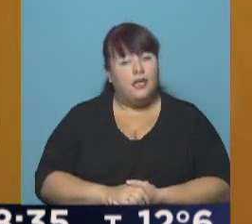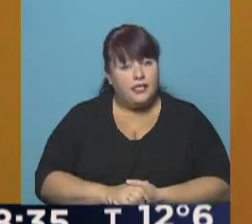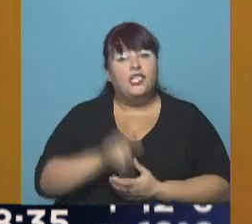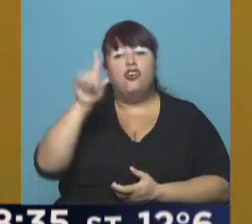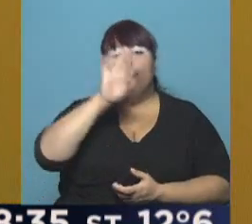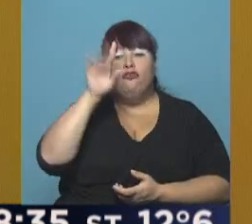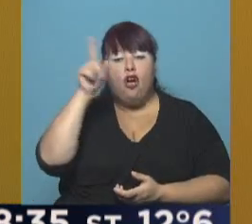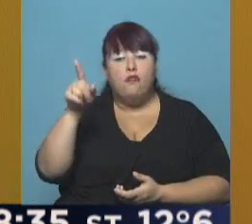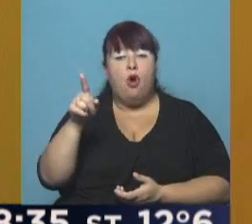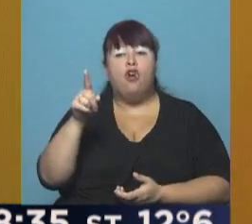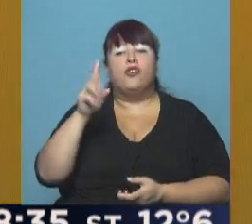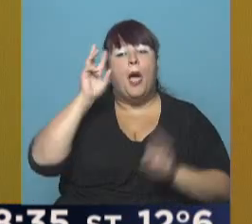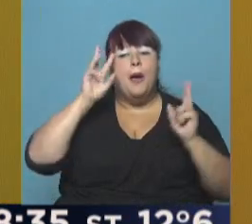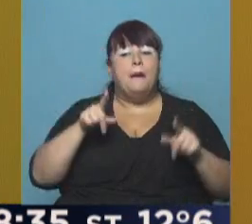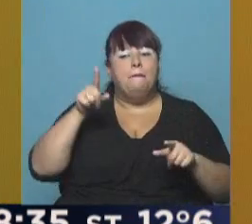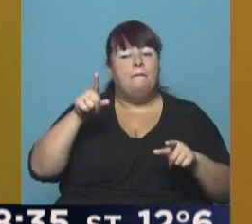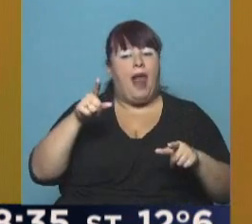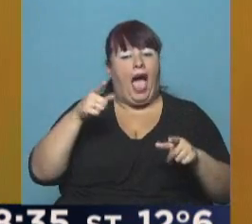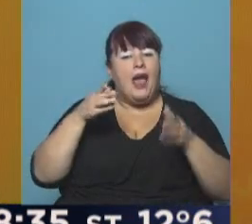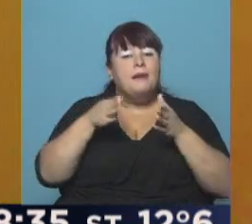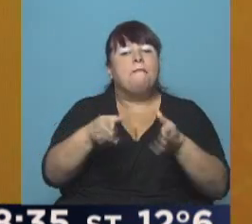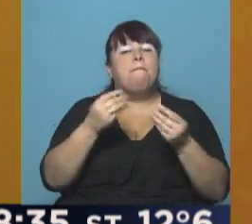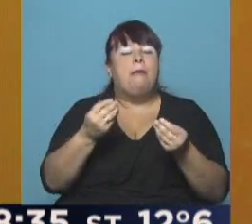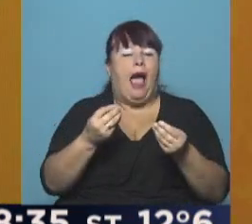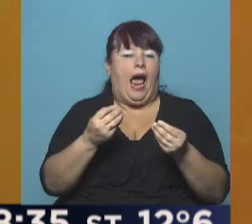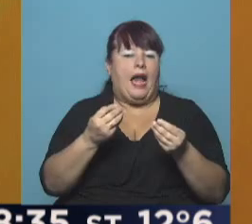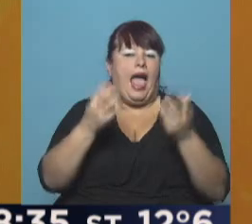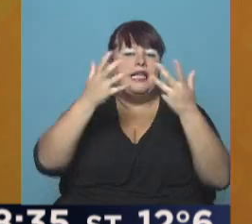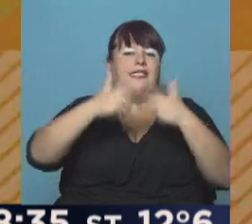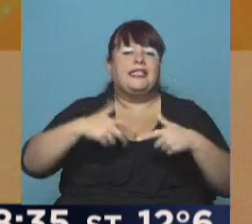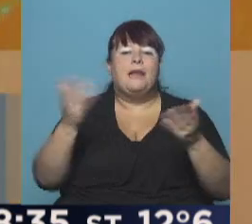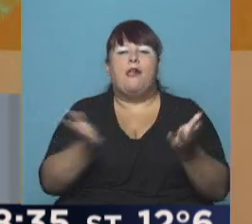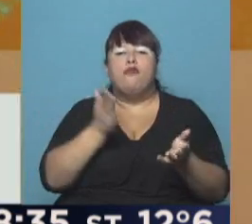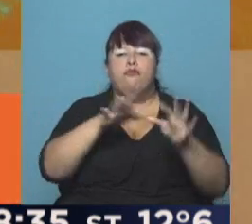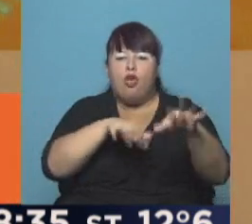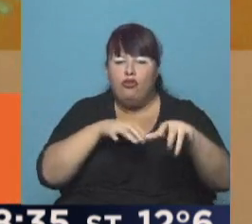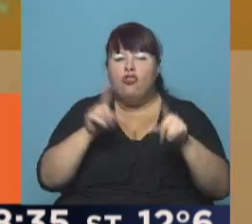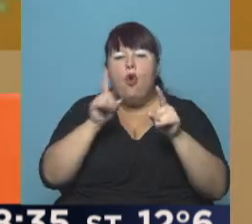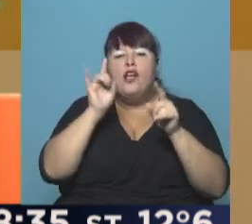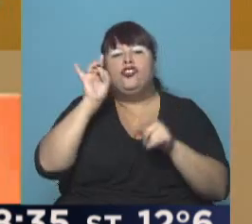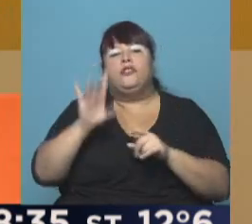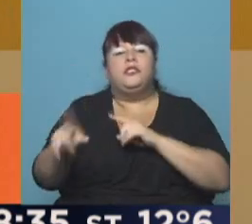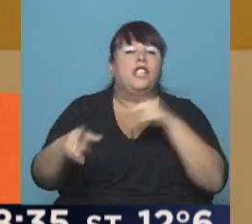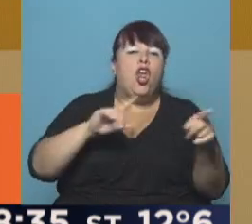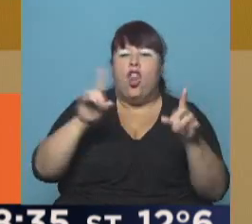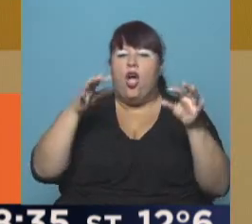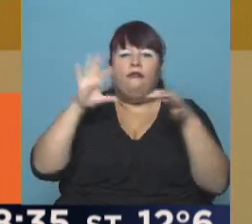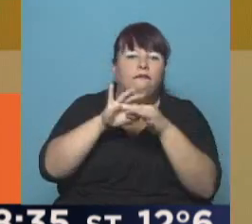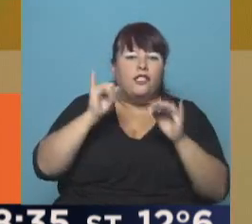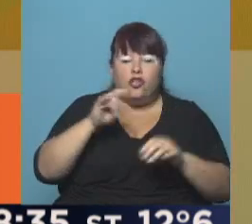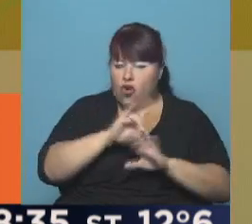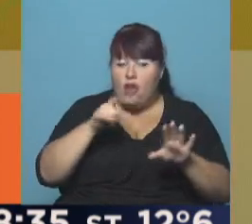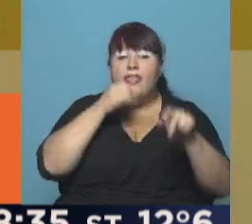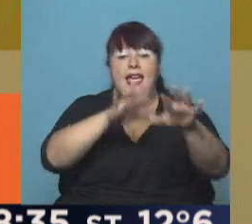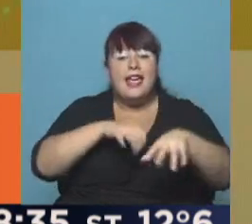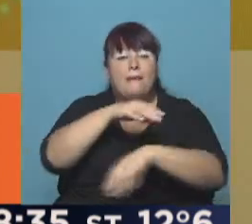en formosa tenemos una política muy orientada a que los sistemas productivos no sean excluyentes unos de otros en cuando se trata de